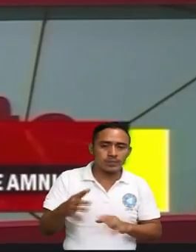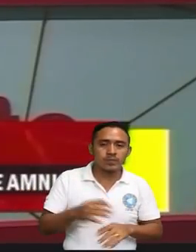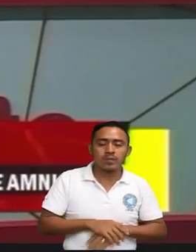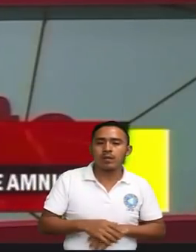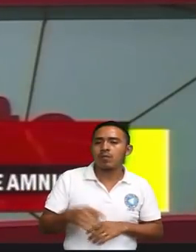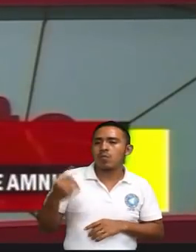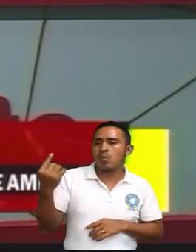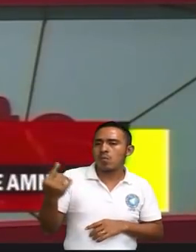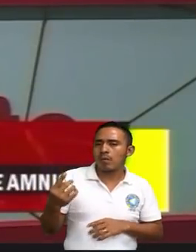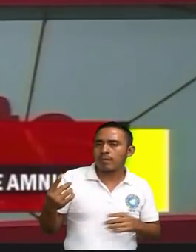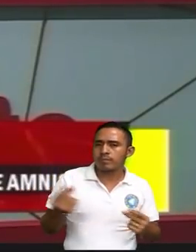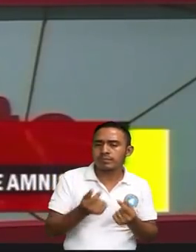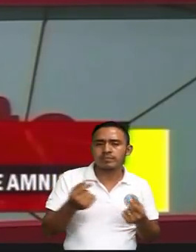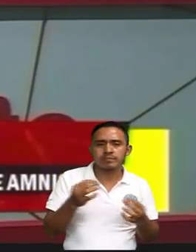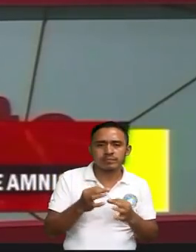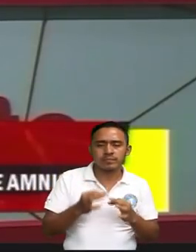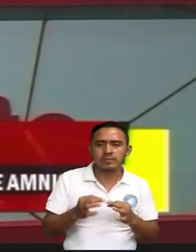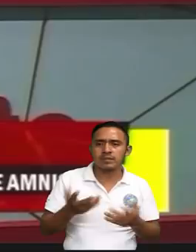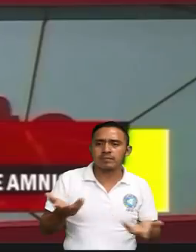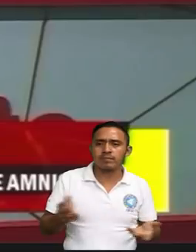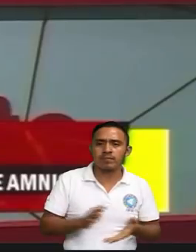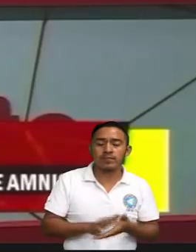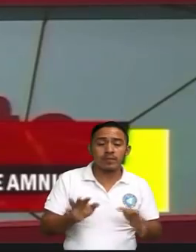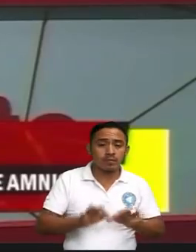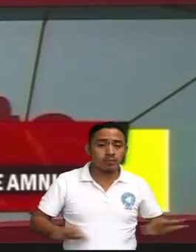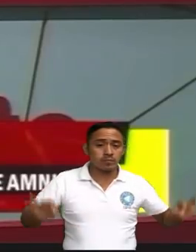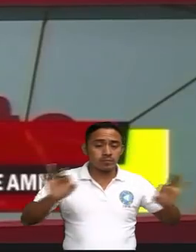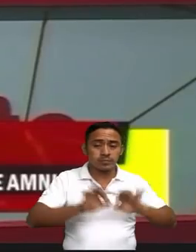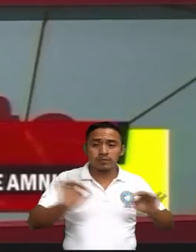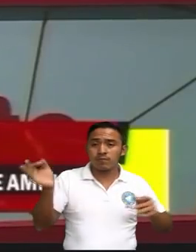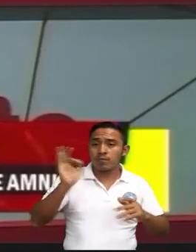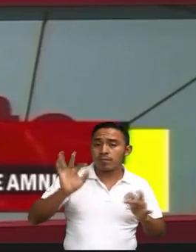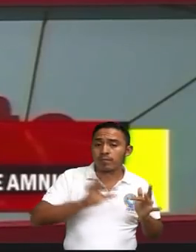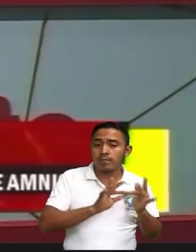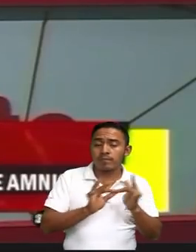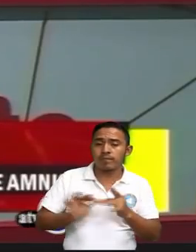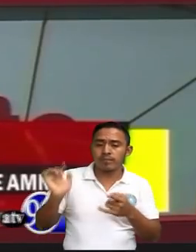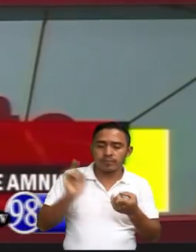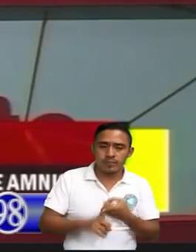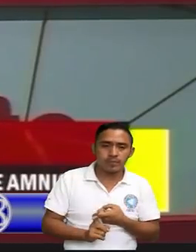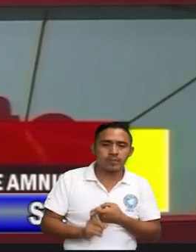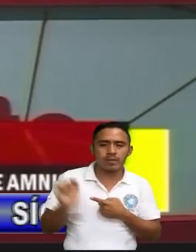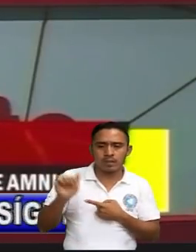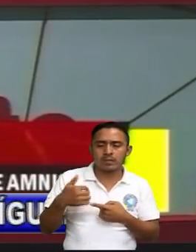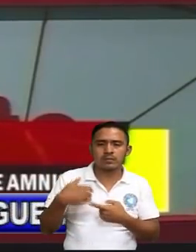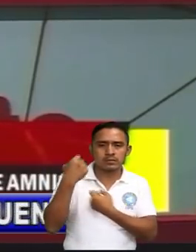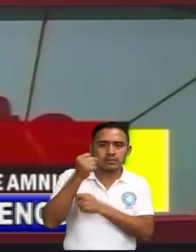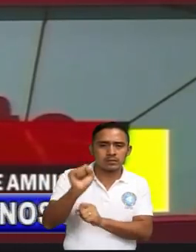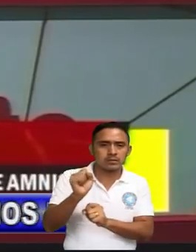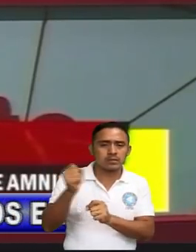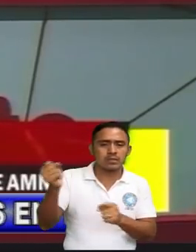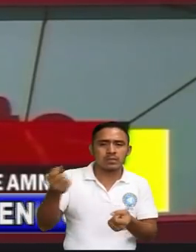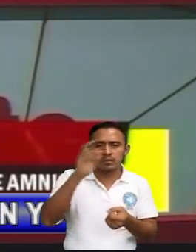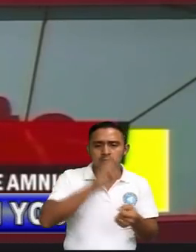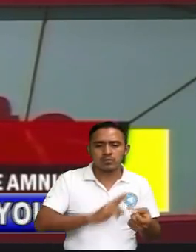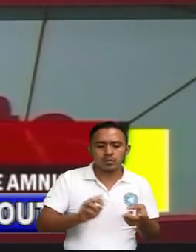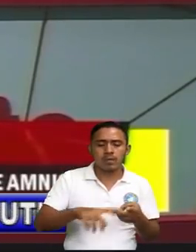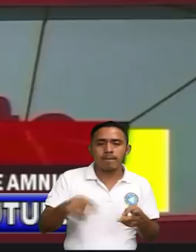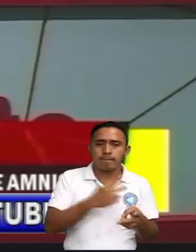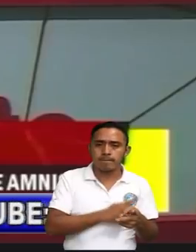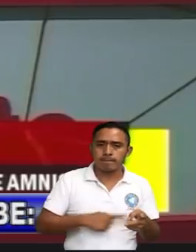una conformación muy importante, muy especial. En ella están líderes religiosos, están los